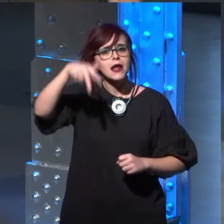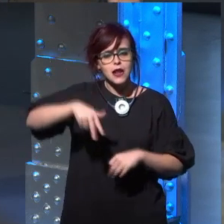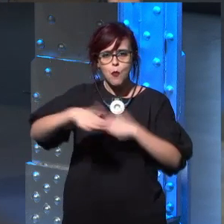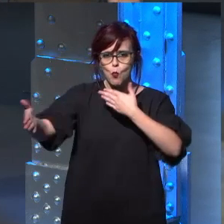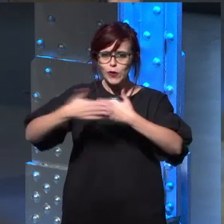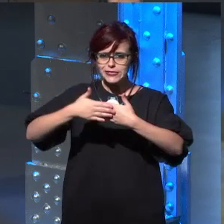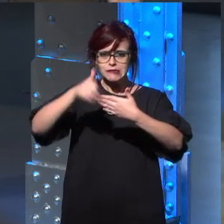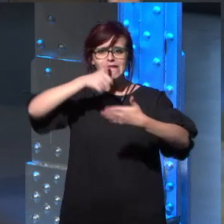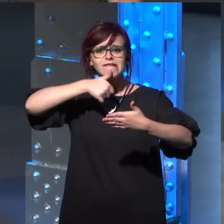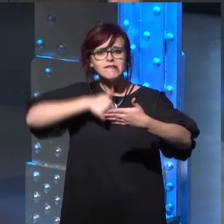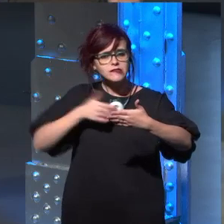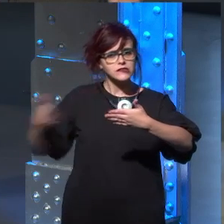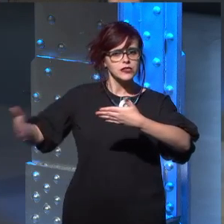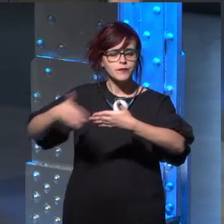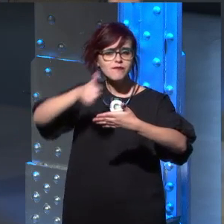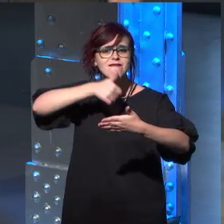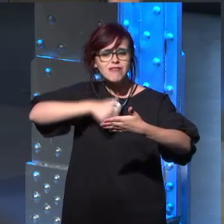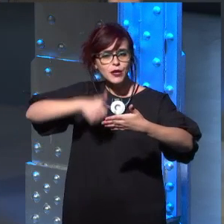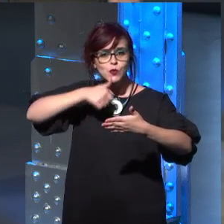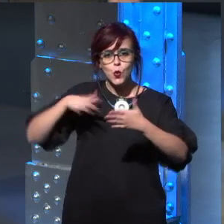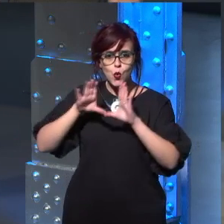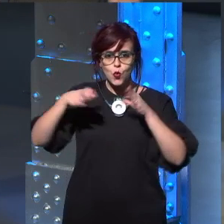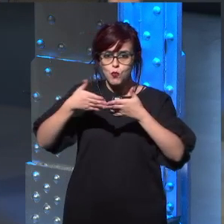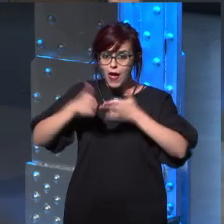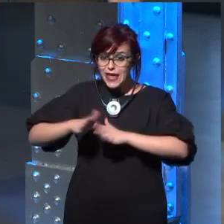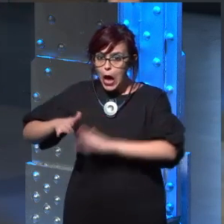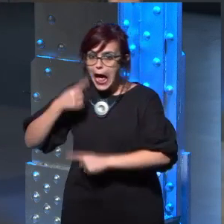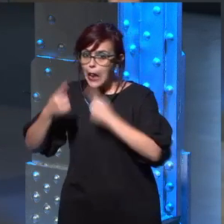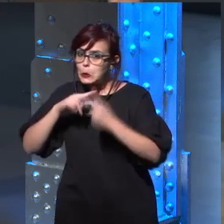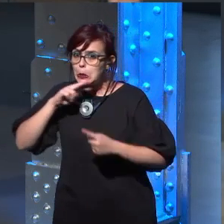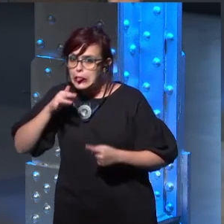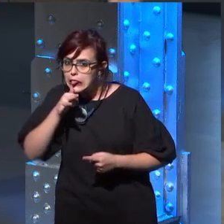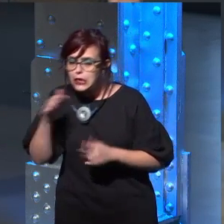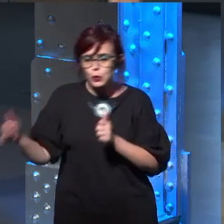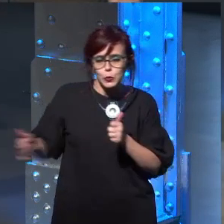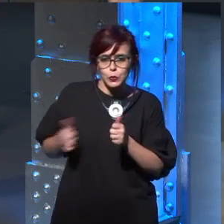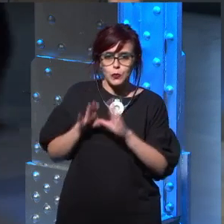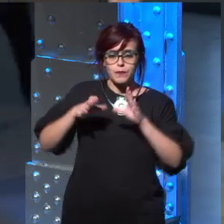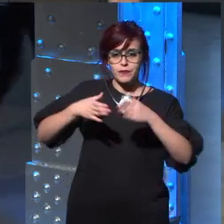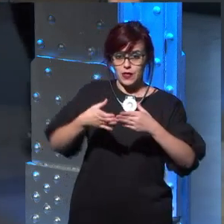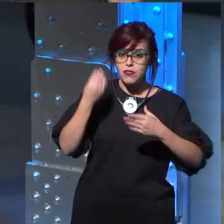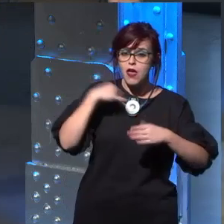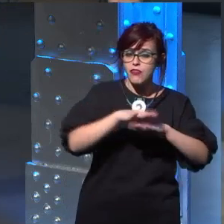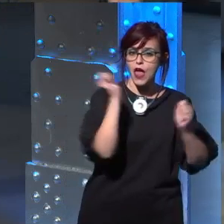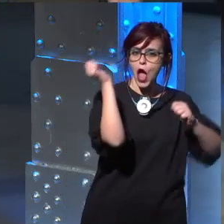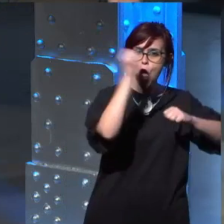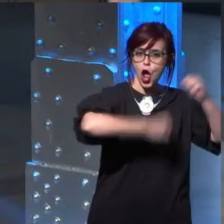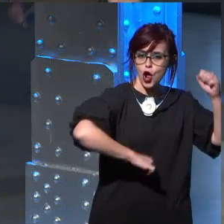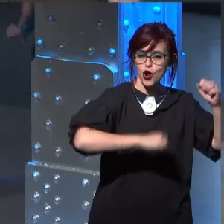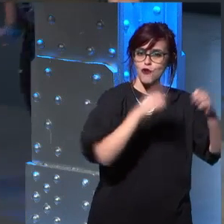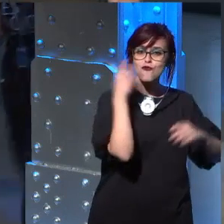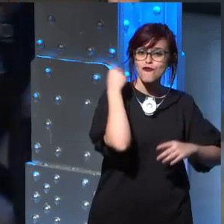se preparó para resistir el asedio junto a sus partidarios y los hijos que le quedaban. Aegon de Roca del Graón tenía otras